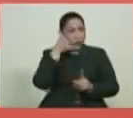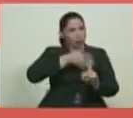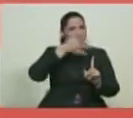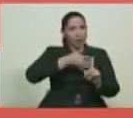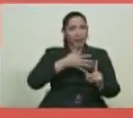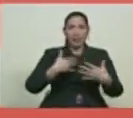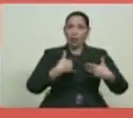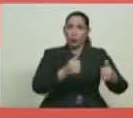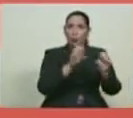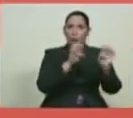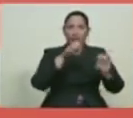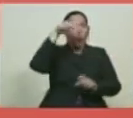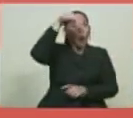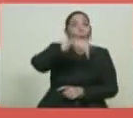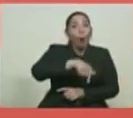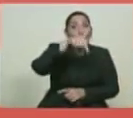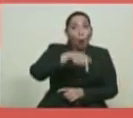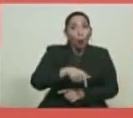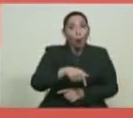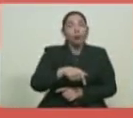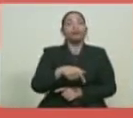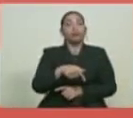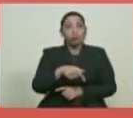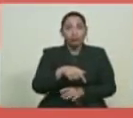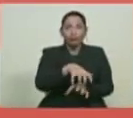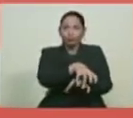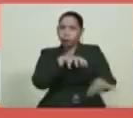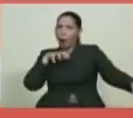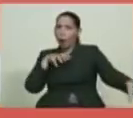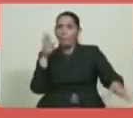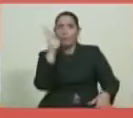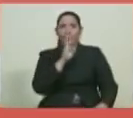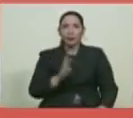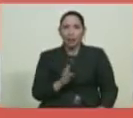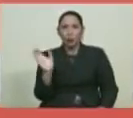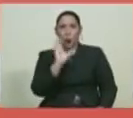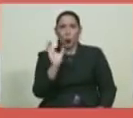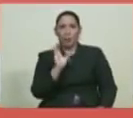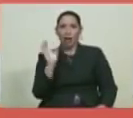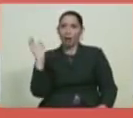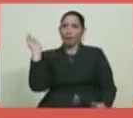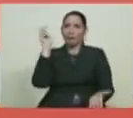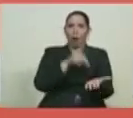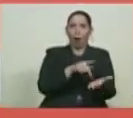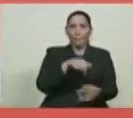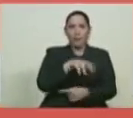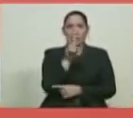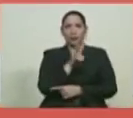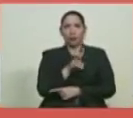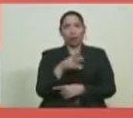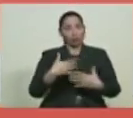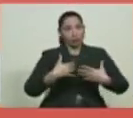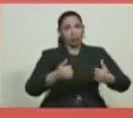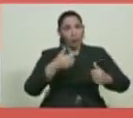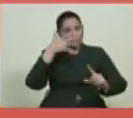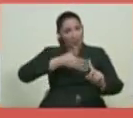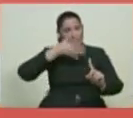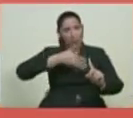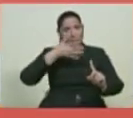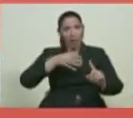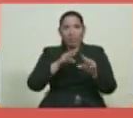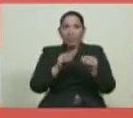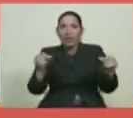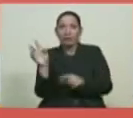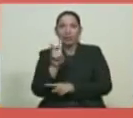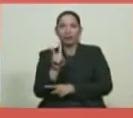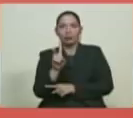Hoy, muchísimos colombianos y brasileños reciben salud y educación en tierras venezolanas,